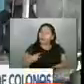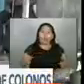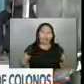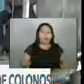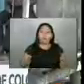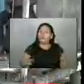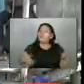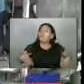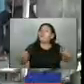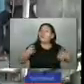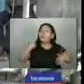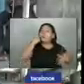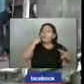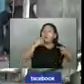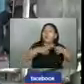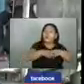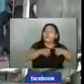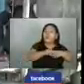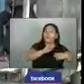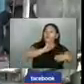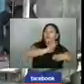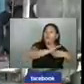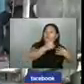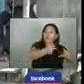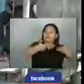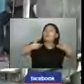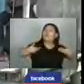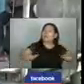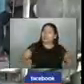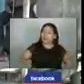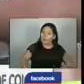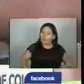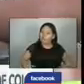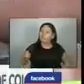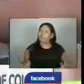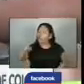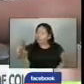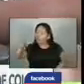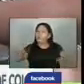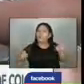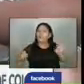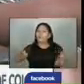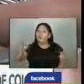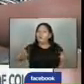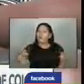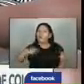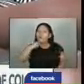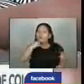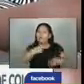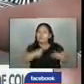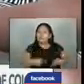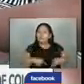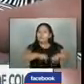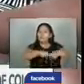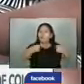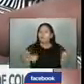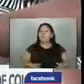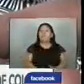inmediatamente para proteger los derechos de esos colectivos y hacer rendir cuentas a quienes los han quebrantado.